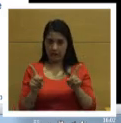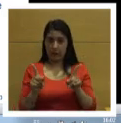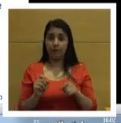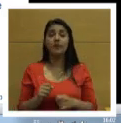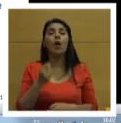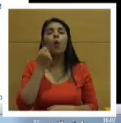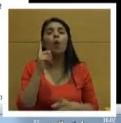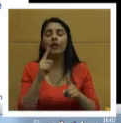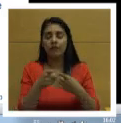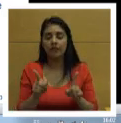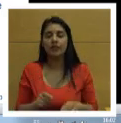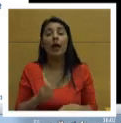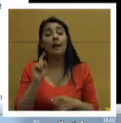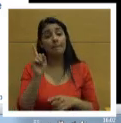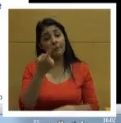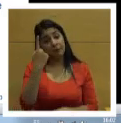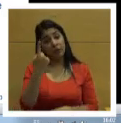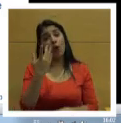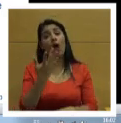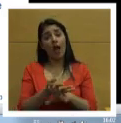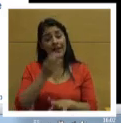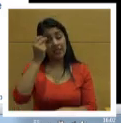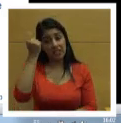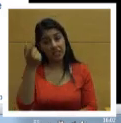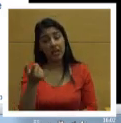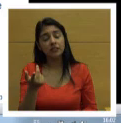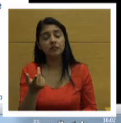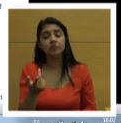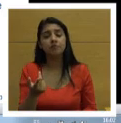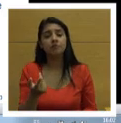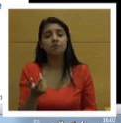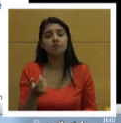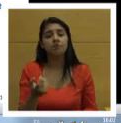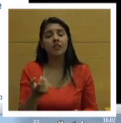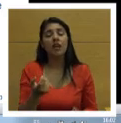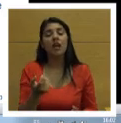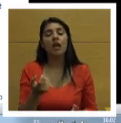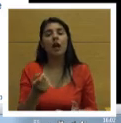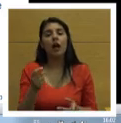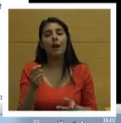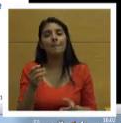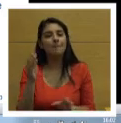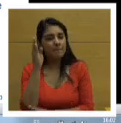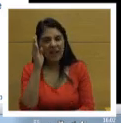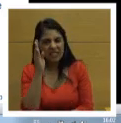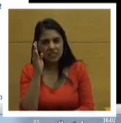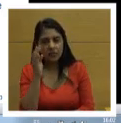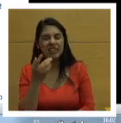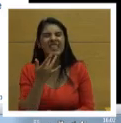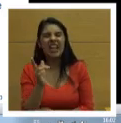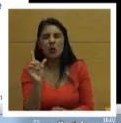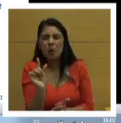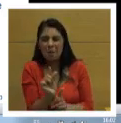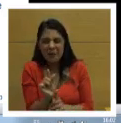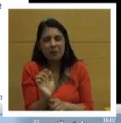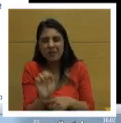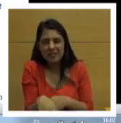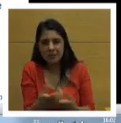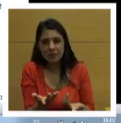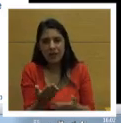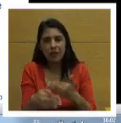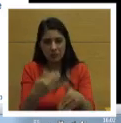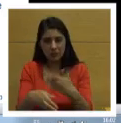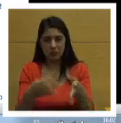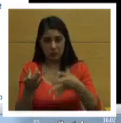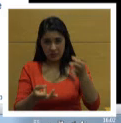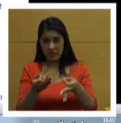a enunciar ciertas ideas matrices, o en otras palabras, a determinar los mínimos aceptables en un proceso judicial en